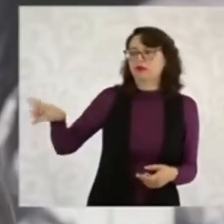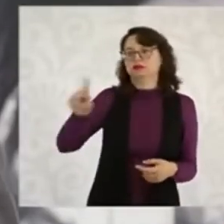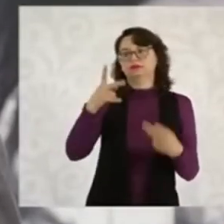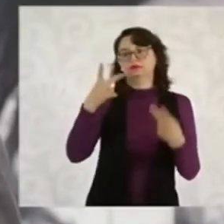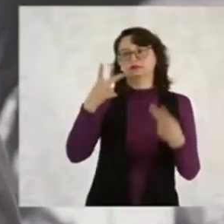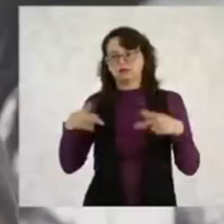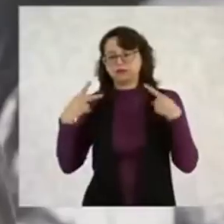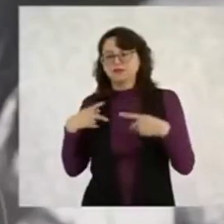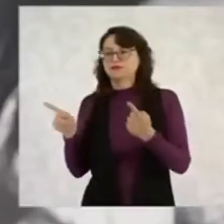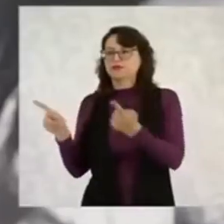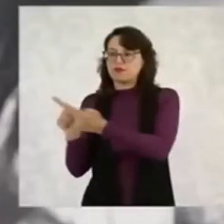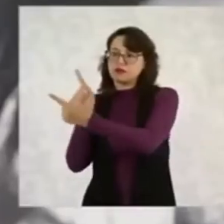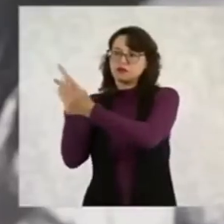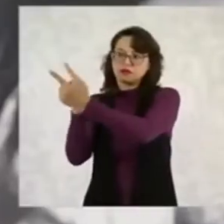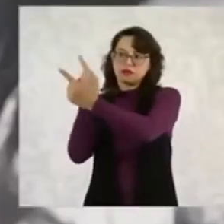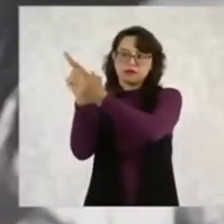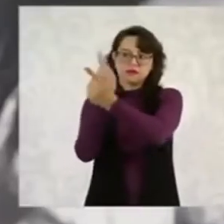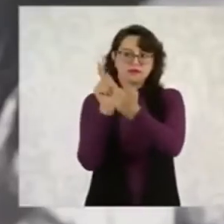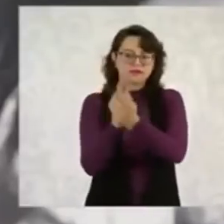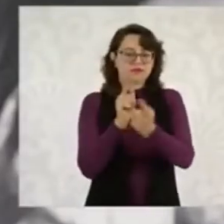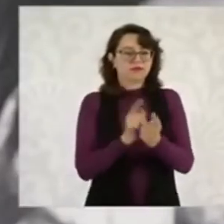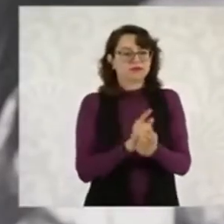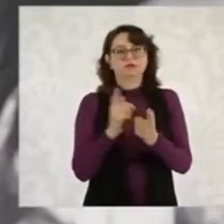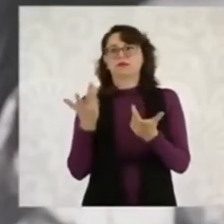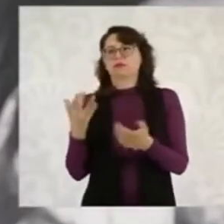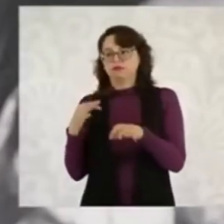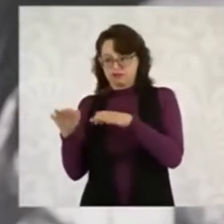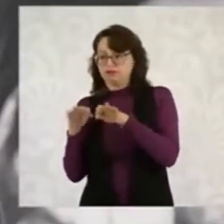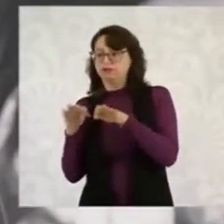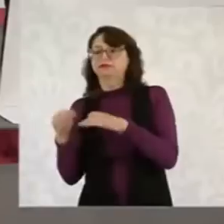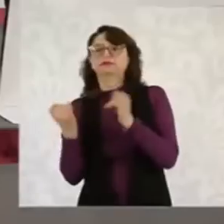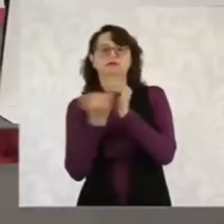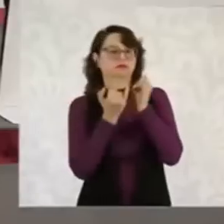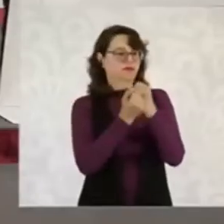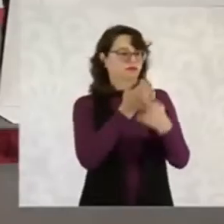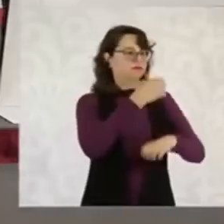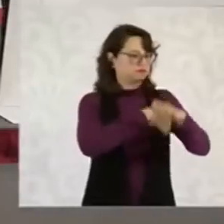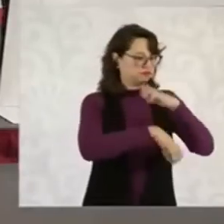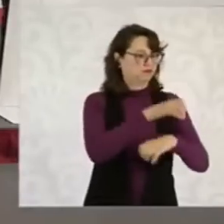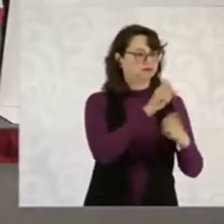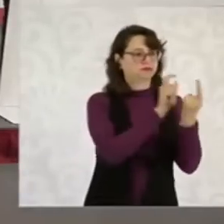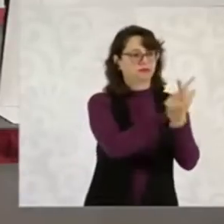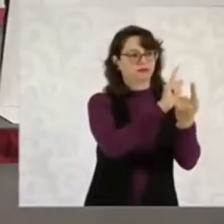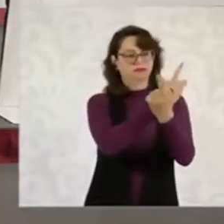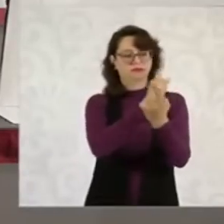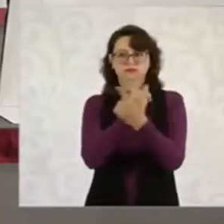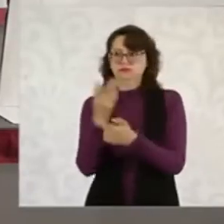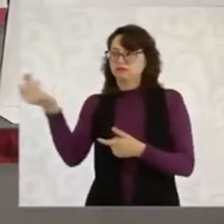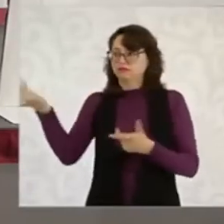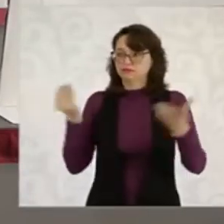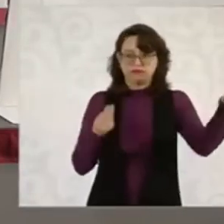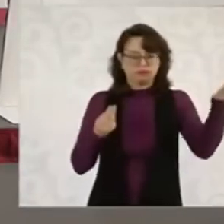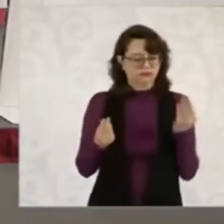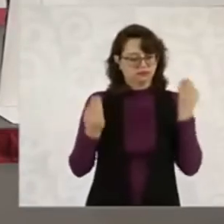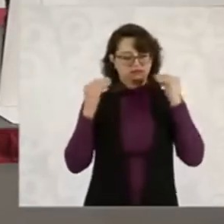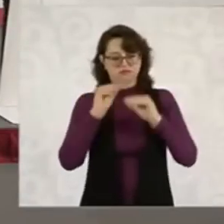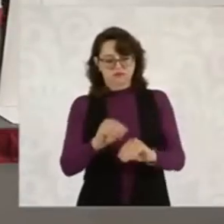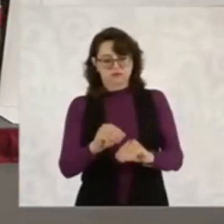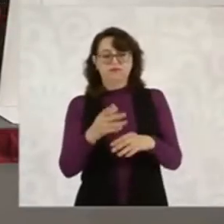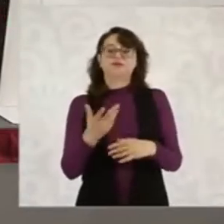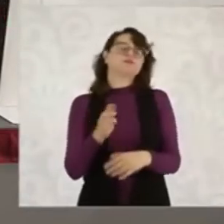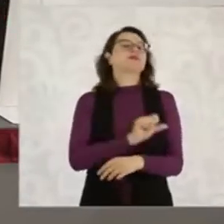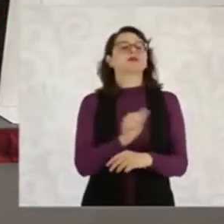las empresas del sector y también con las organizaciones de las y los trabajadores. Por otra parte,